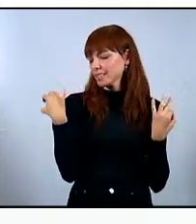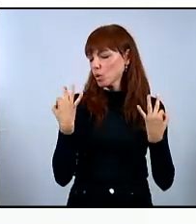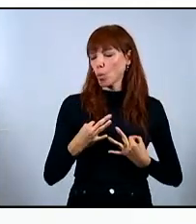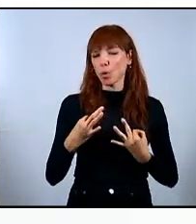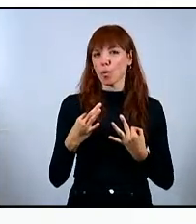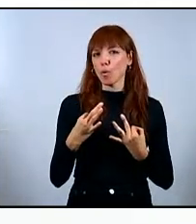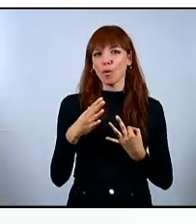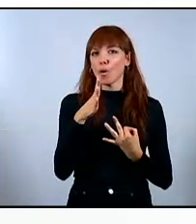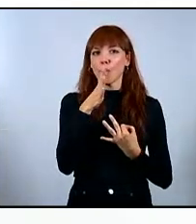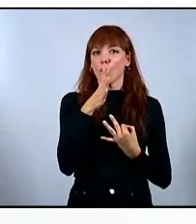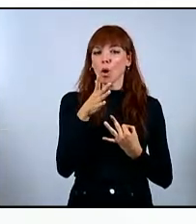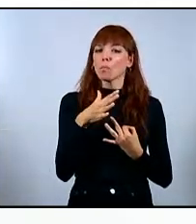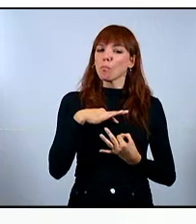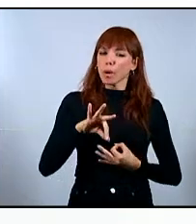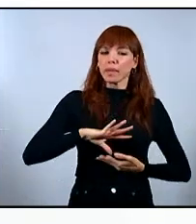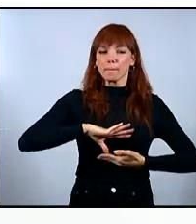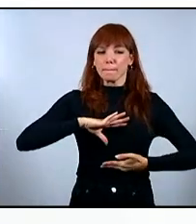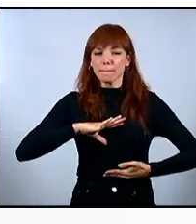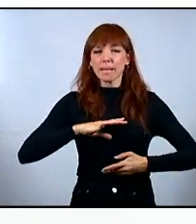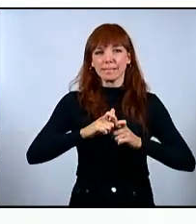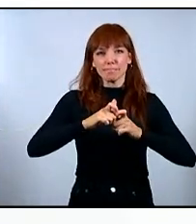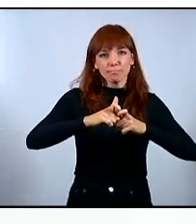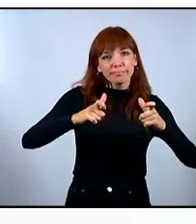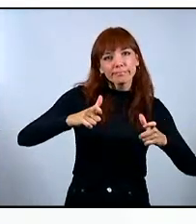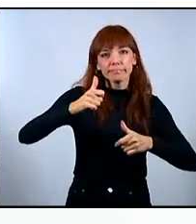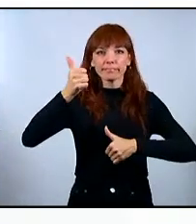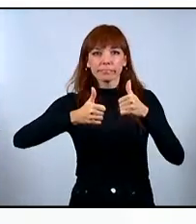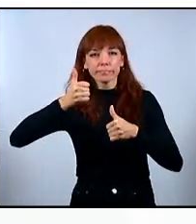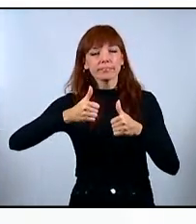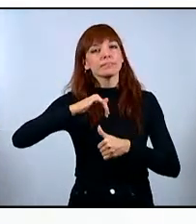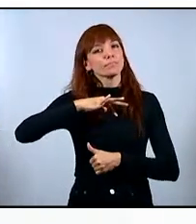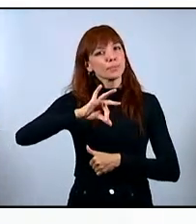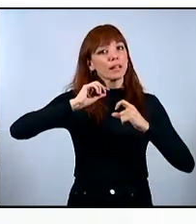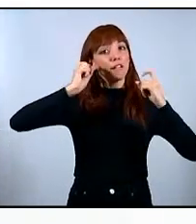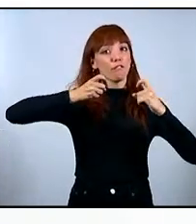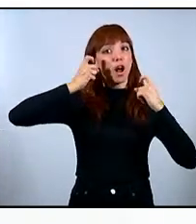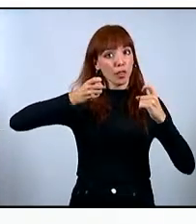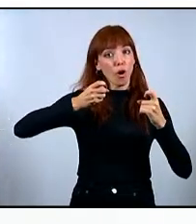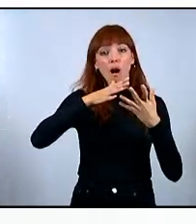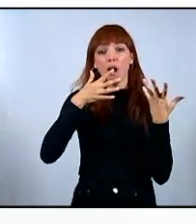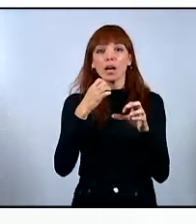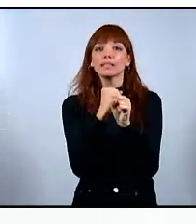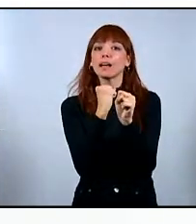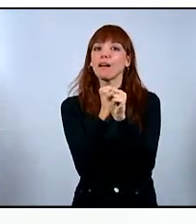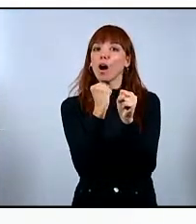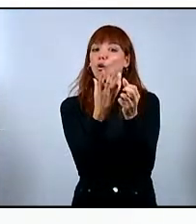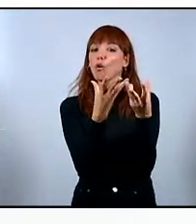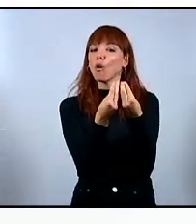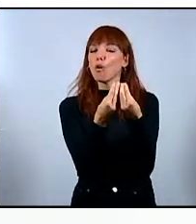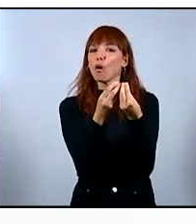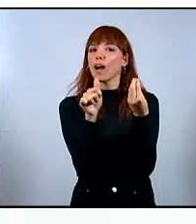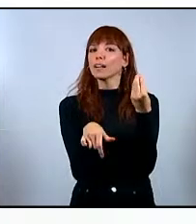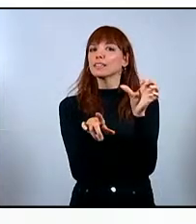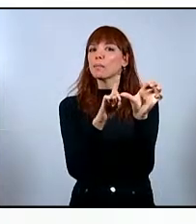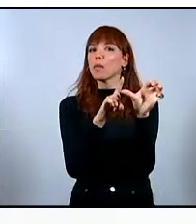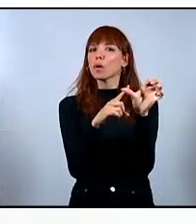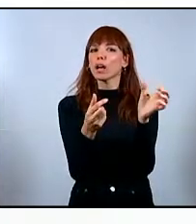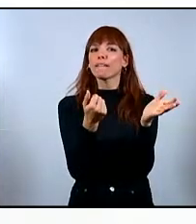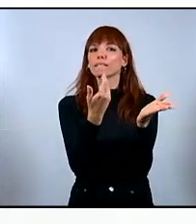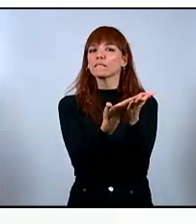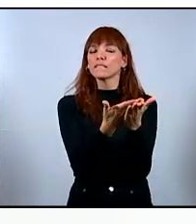de la competitividad, del crecimiento, estamos en el camino del esfuerzo, del trabajo. Extremadura pidió